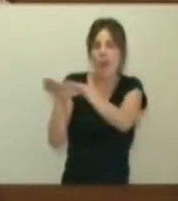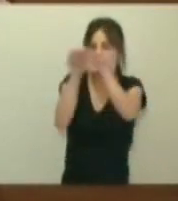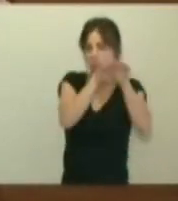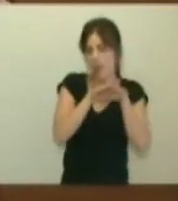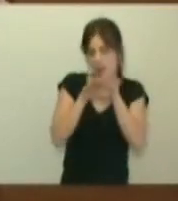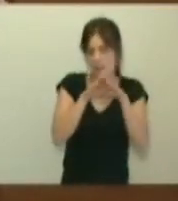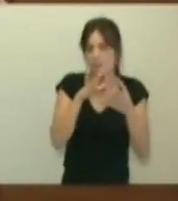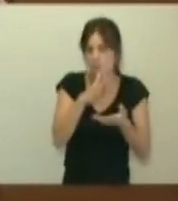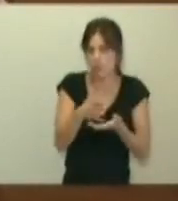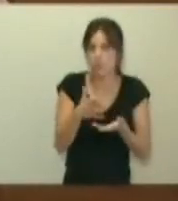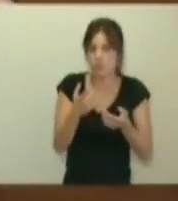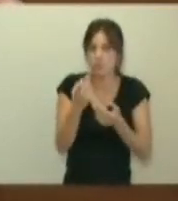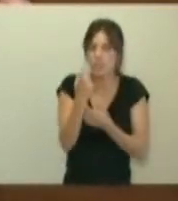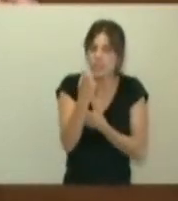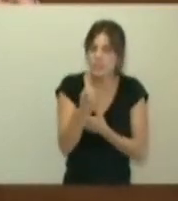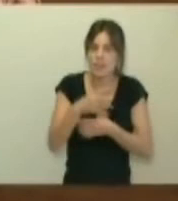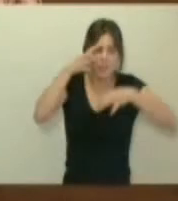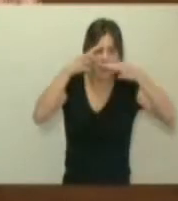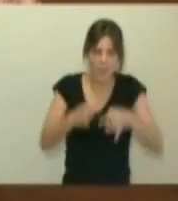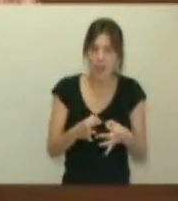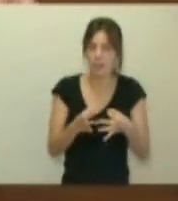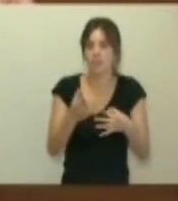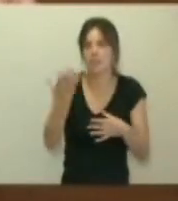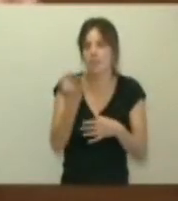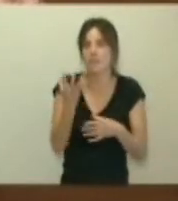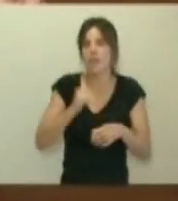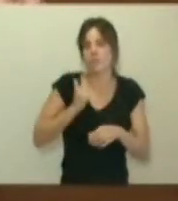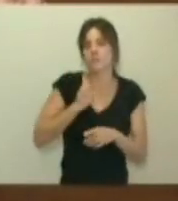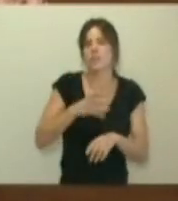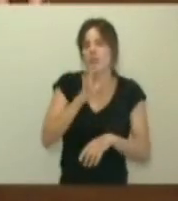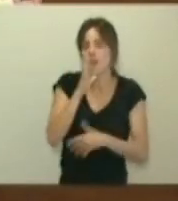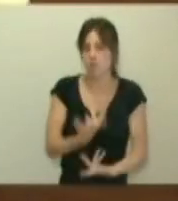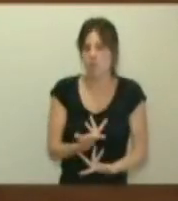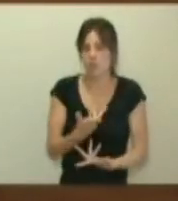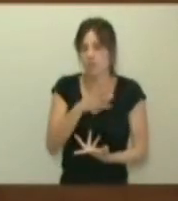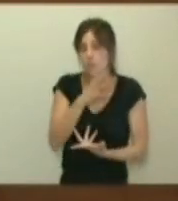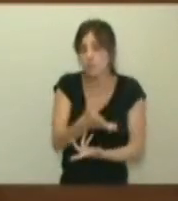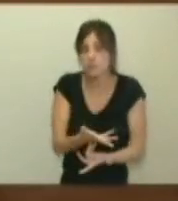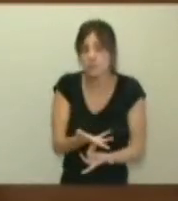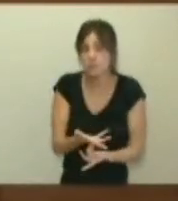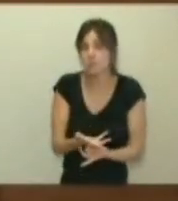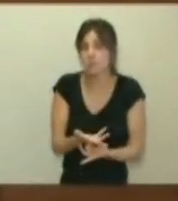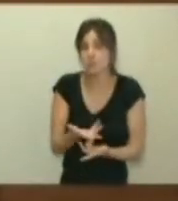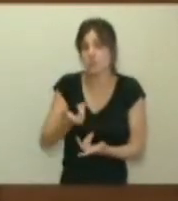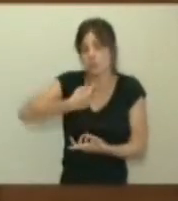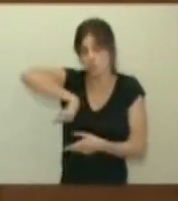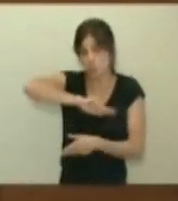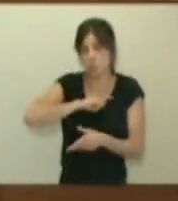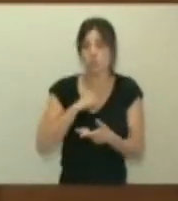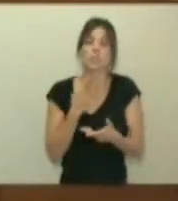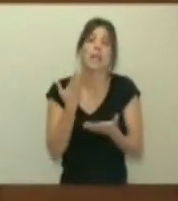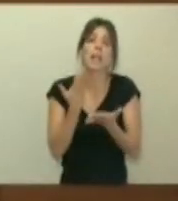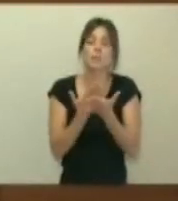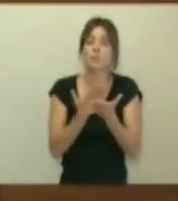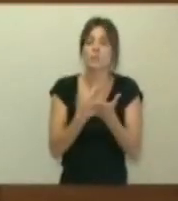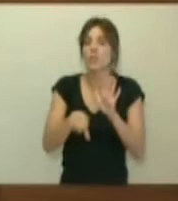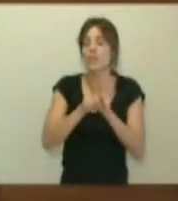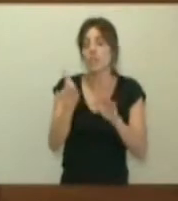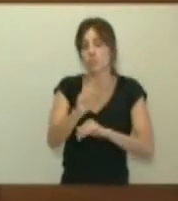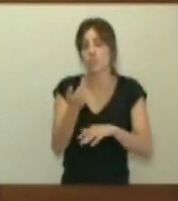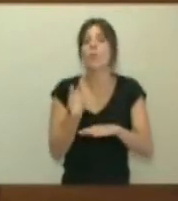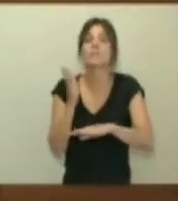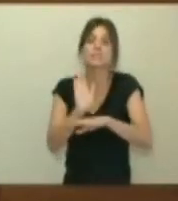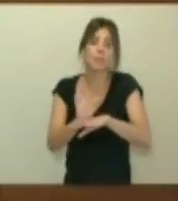oportunidad real y tangible que debemos aprovechar. Y ese es el sentido con el que presentamos esta proposición de ley y, en función de eso,